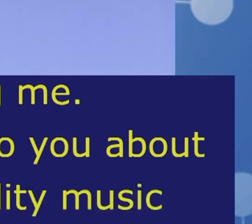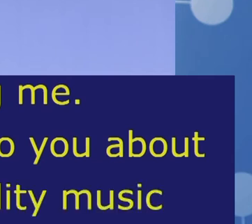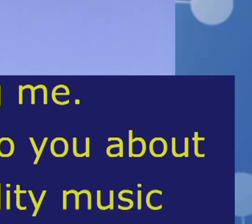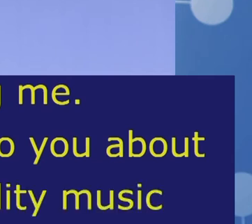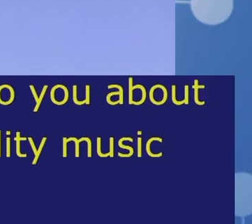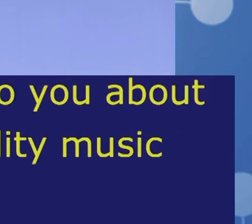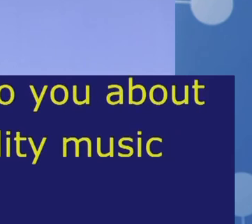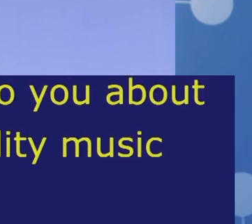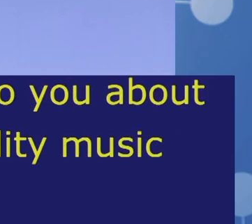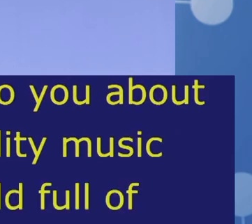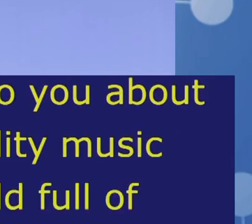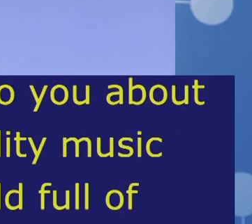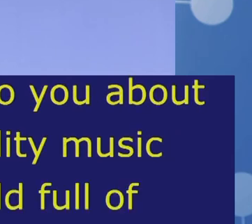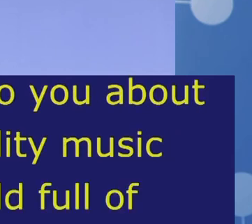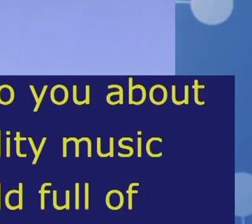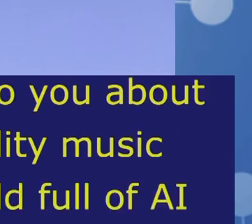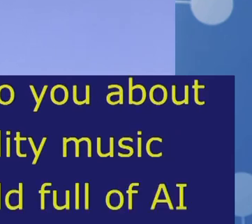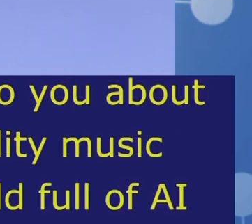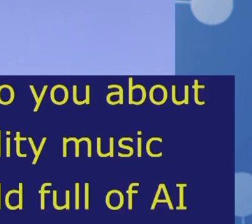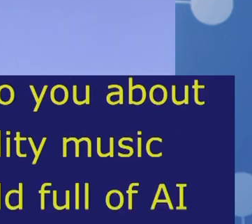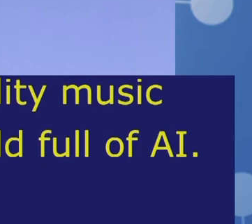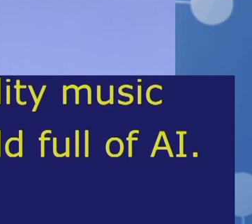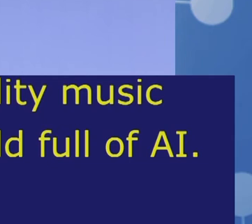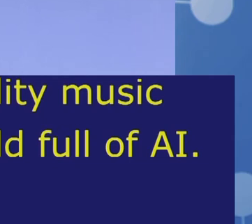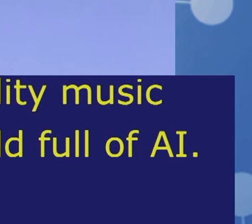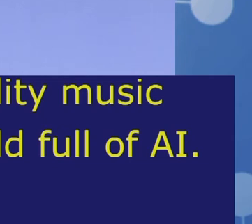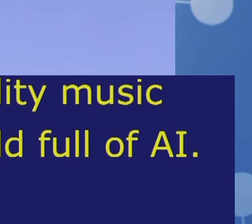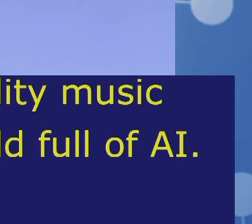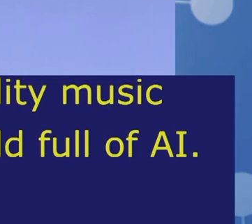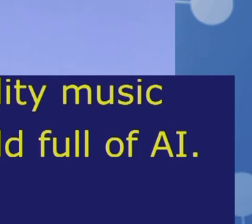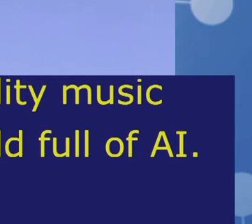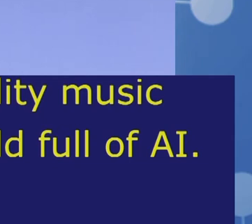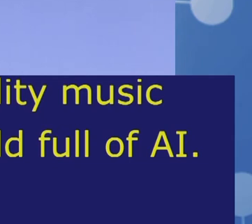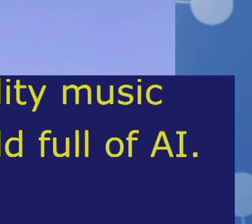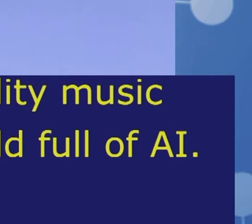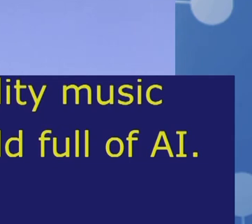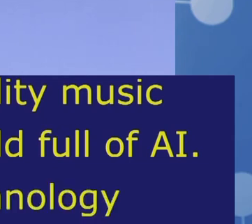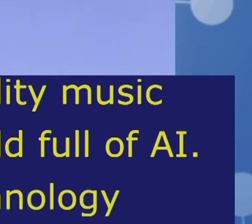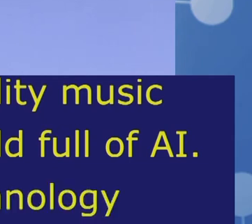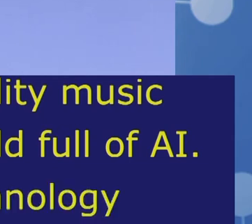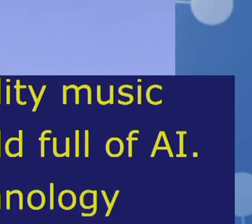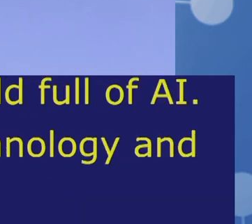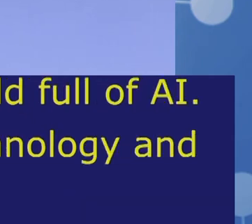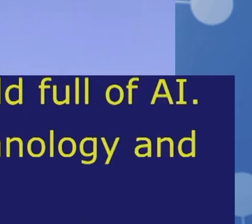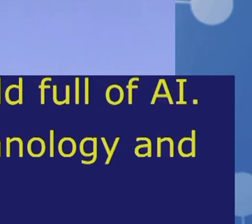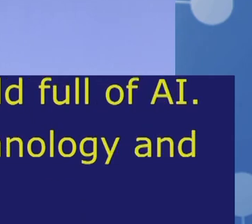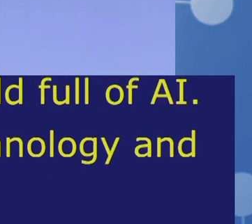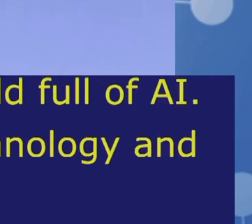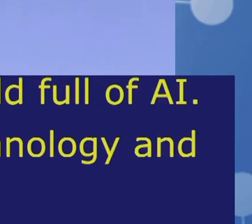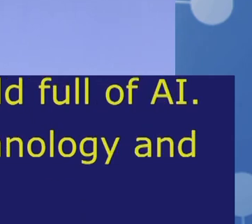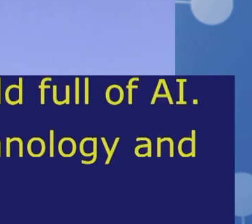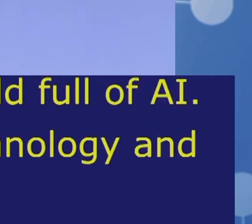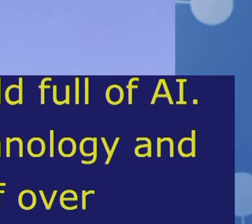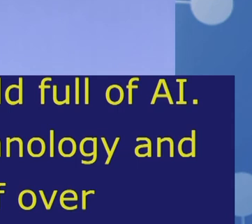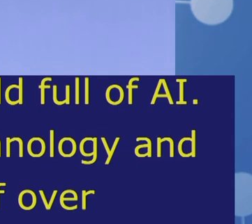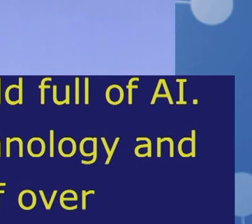sobre la importancia de la música de alto nivel y de la educación musical en el mundo de las tecnologías digitales y